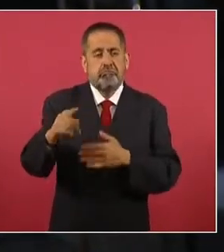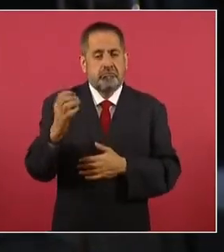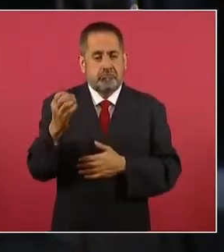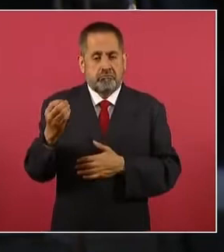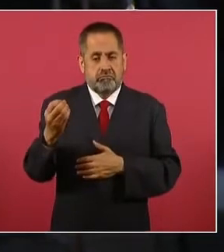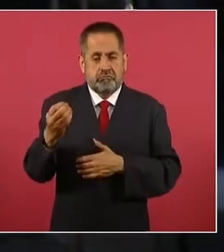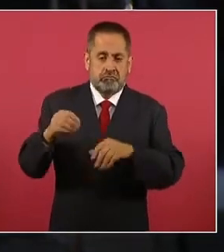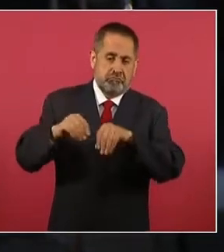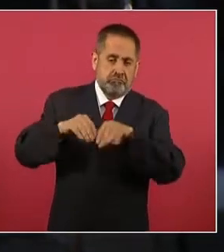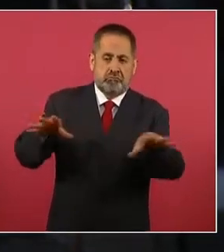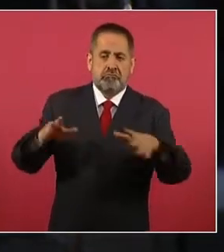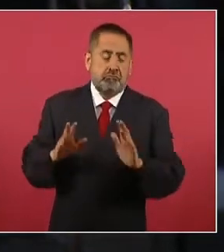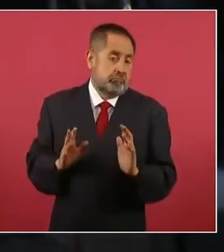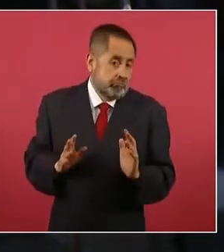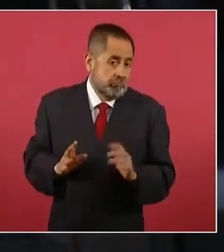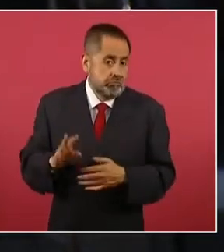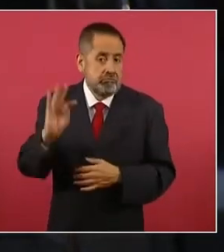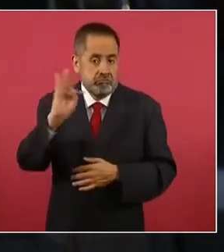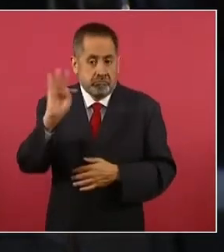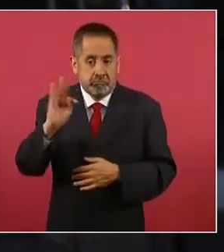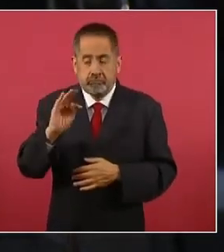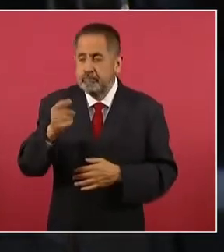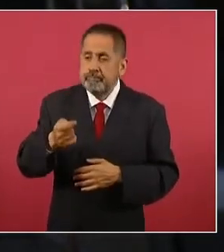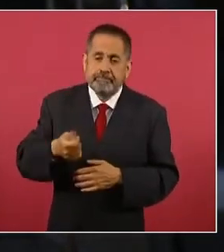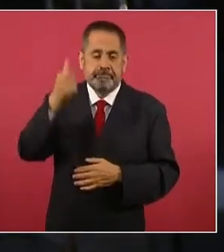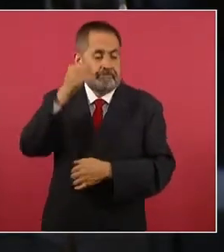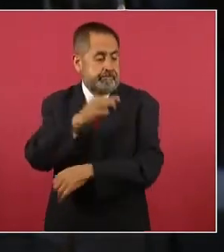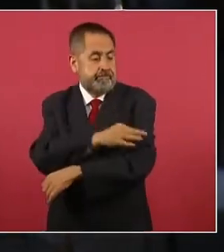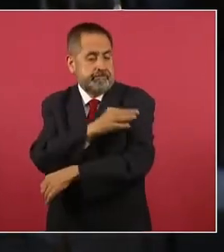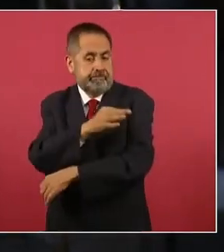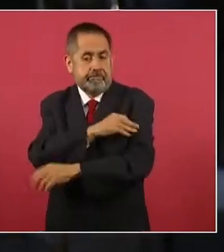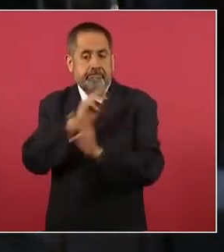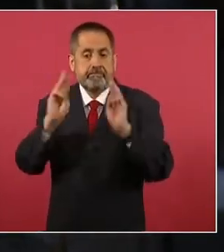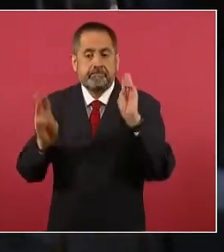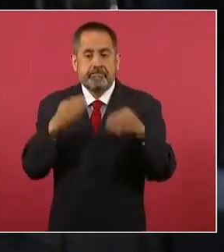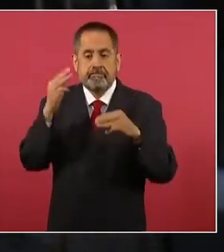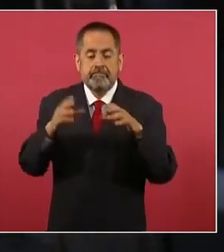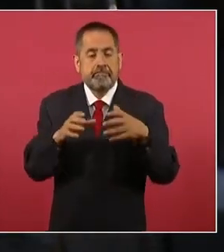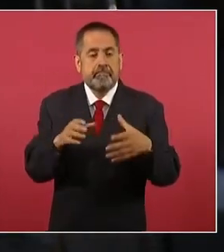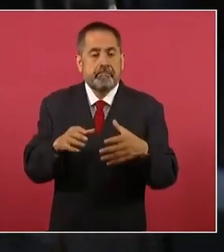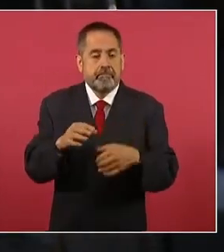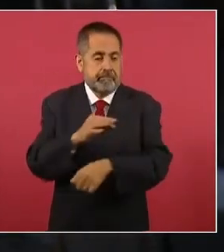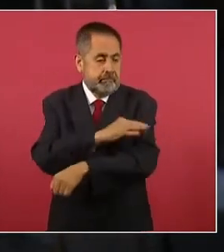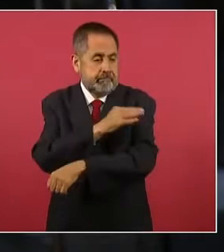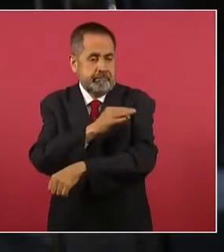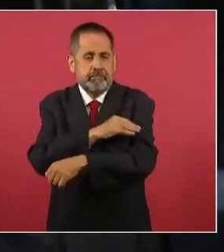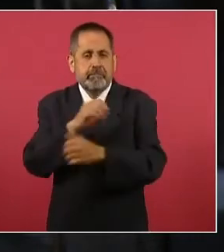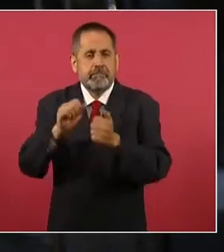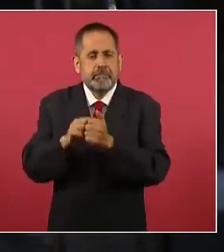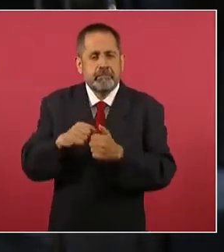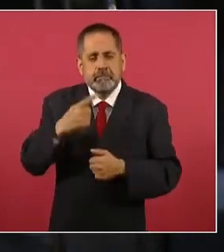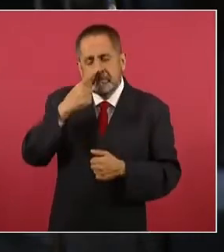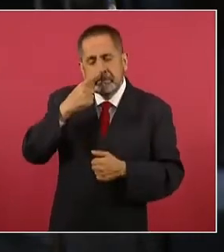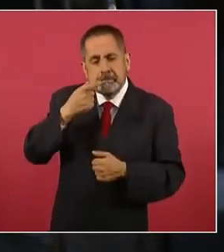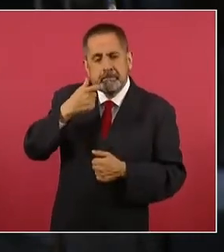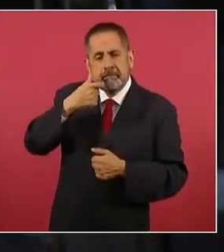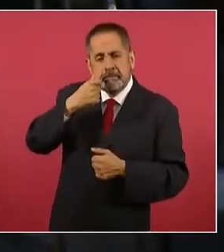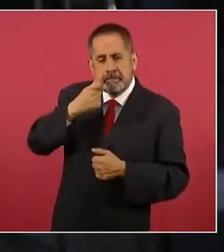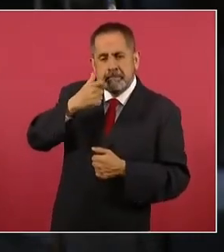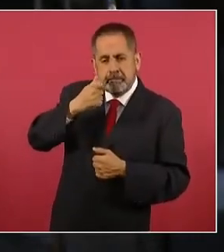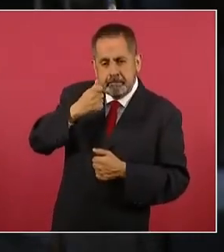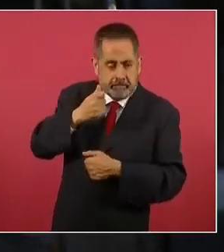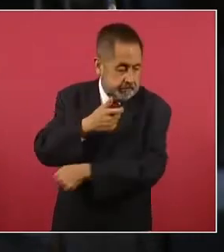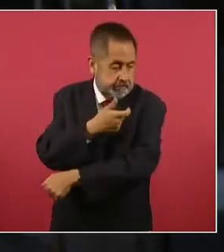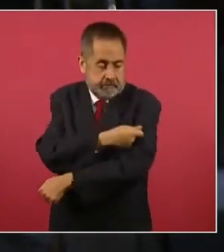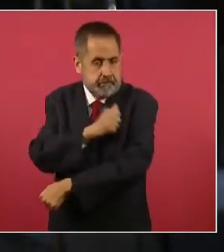en octubre. Incluso nos comentaba que podría ser la primera vacuna del mundo contra SARS-CoV-2 que sería nasal. Es preguntarle cómo va el tema